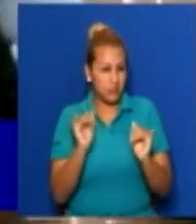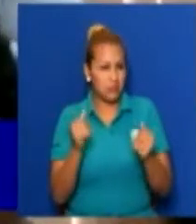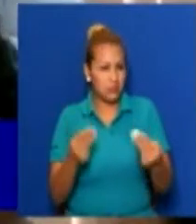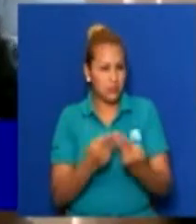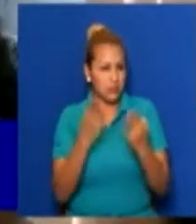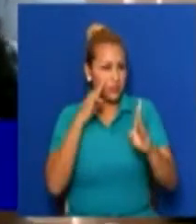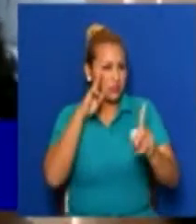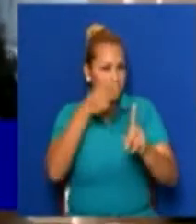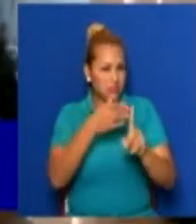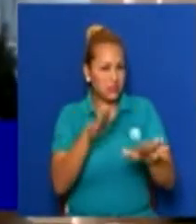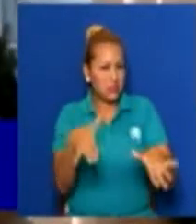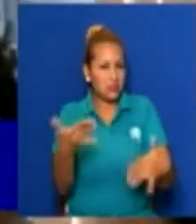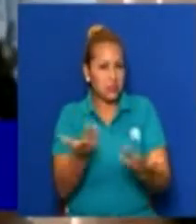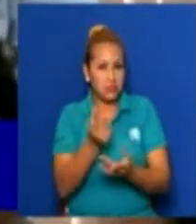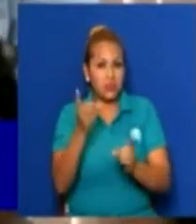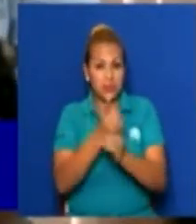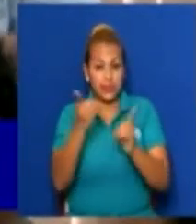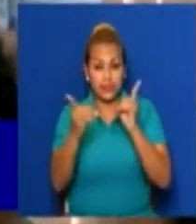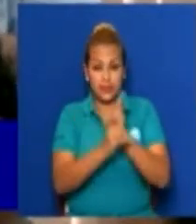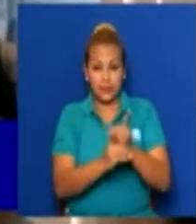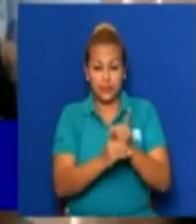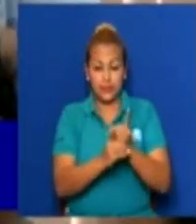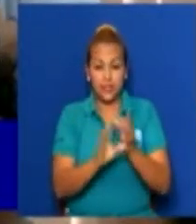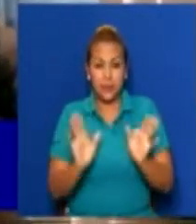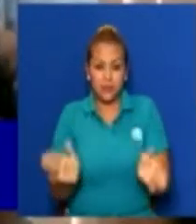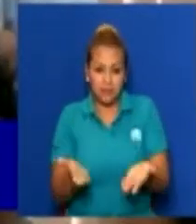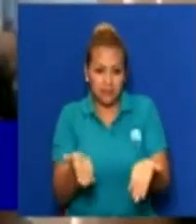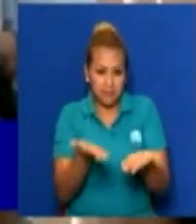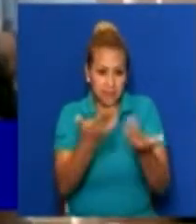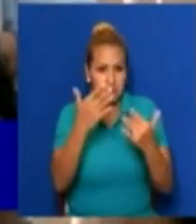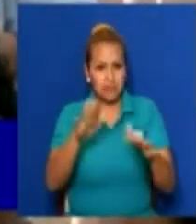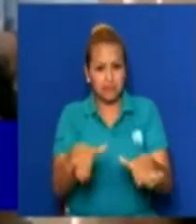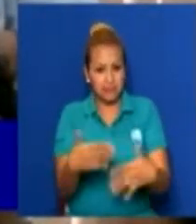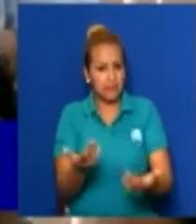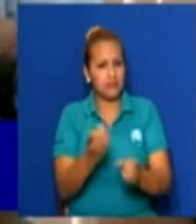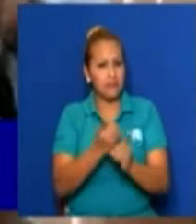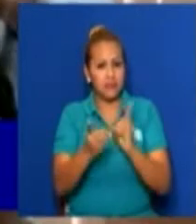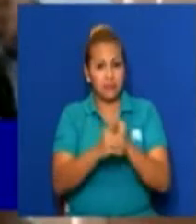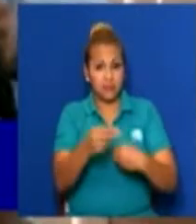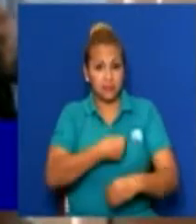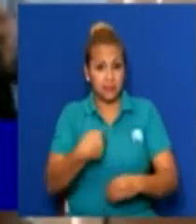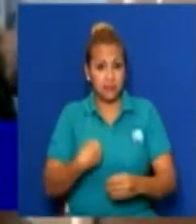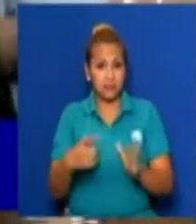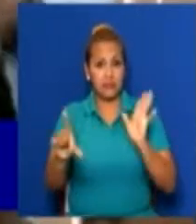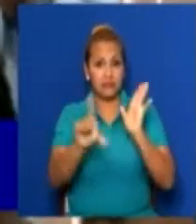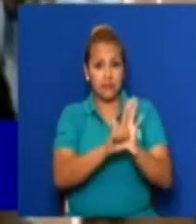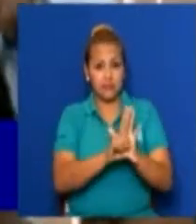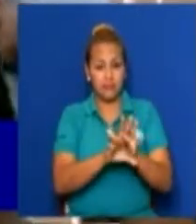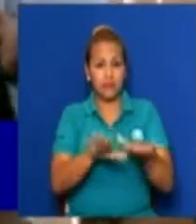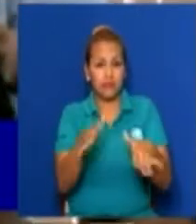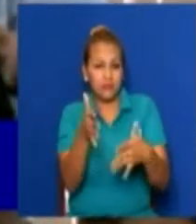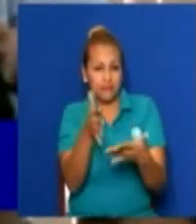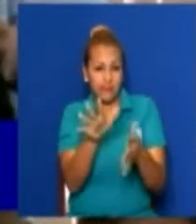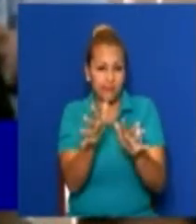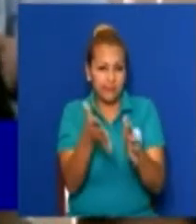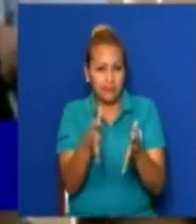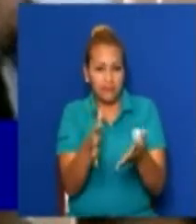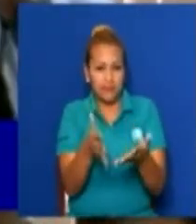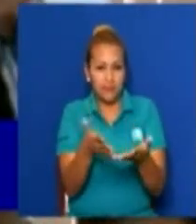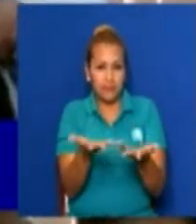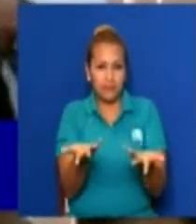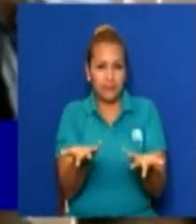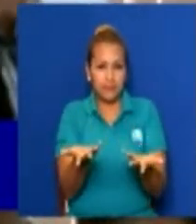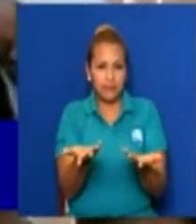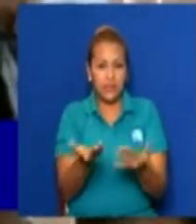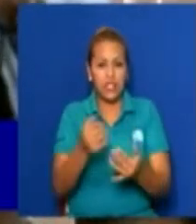ya aterrizando muy específicamente, uno de los mecanismos que debemos de echar a andar y poner en ejercicio es la ley de regulación de